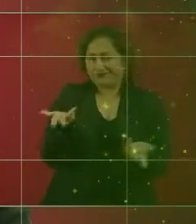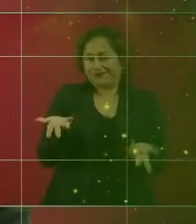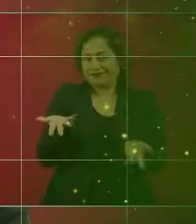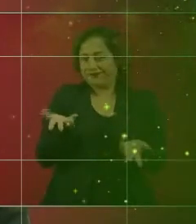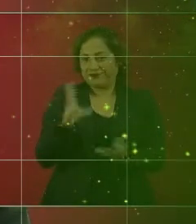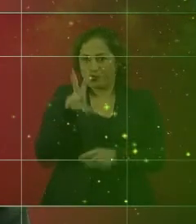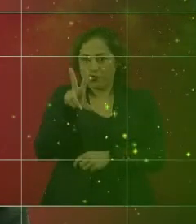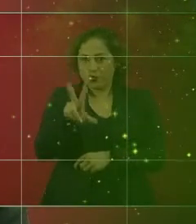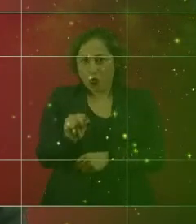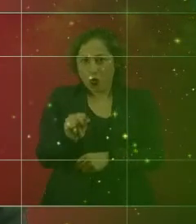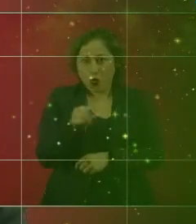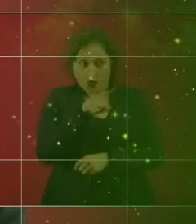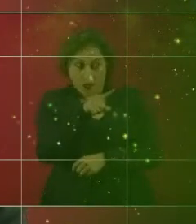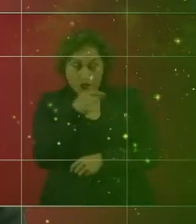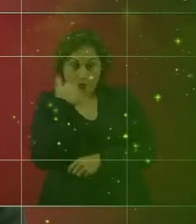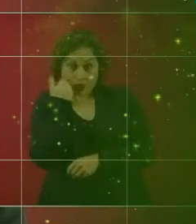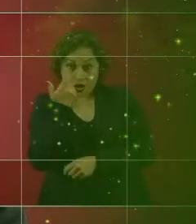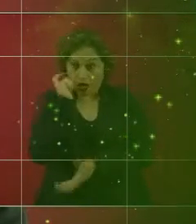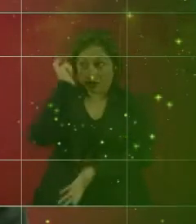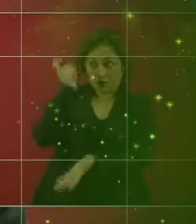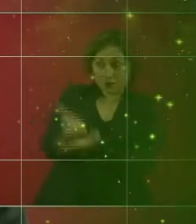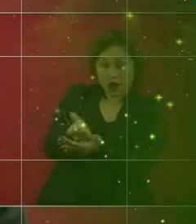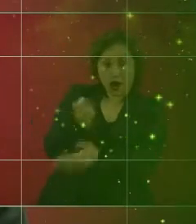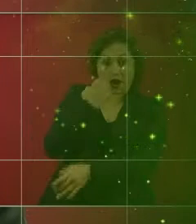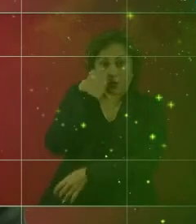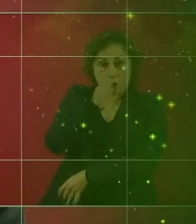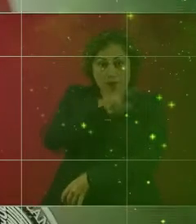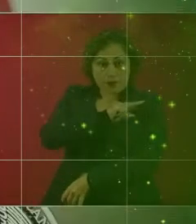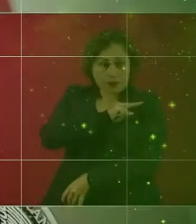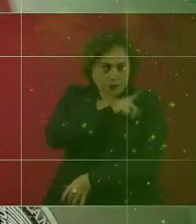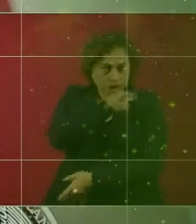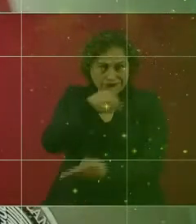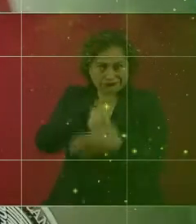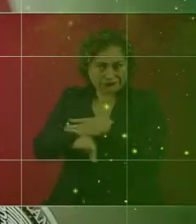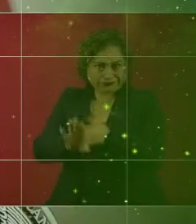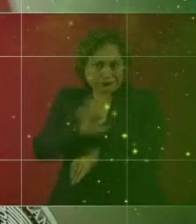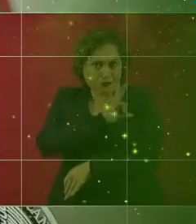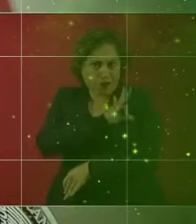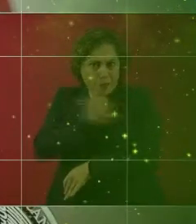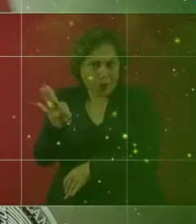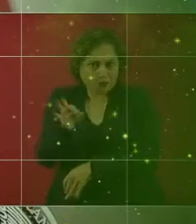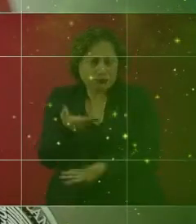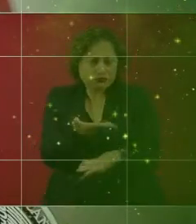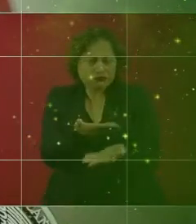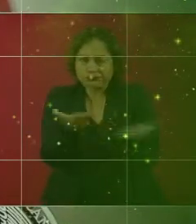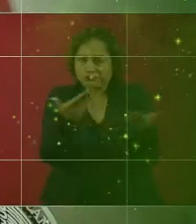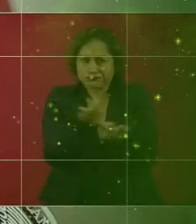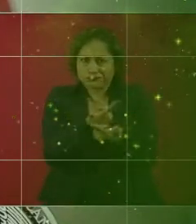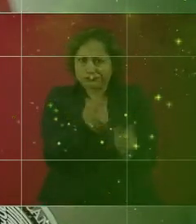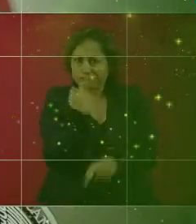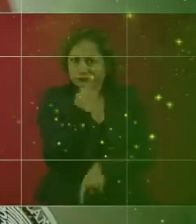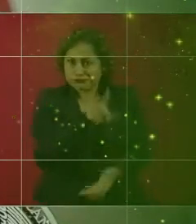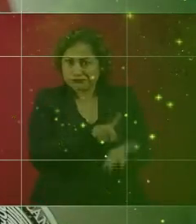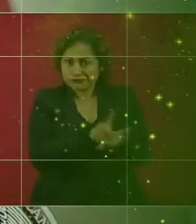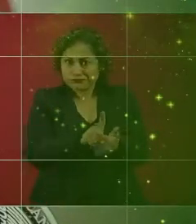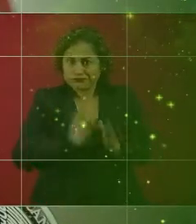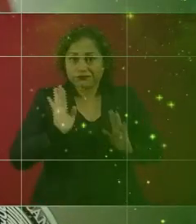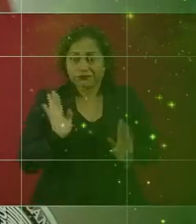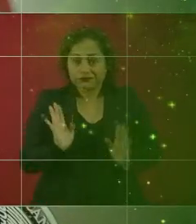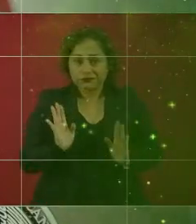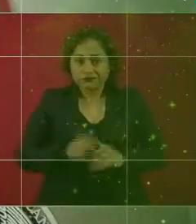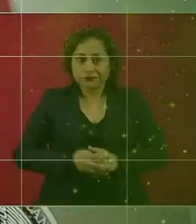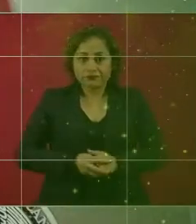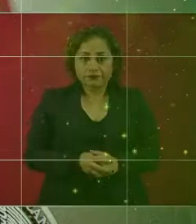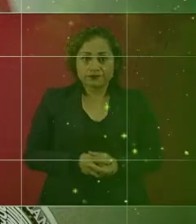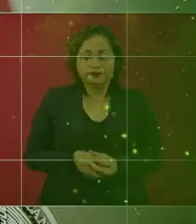El que tiene para pagar una escuela privada lo puede hacer. Está en su derecho. Nada más